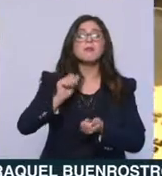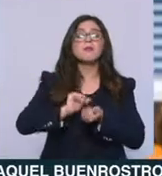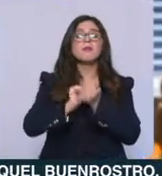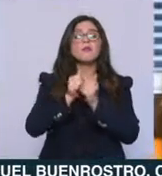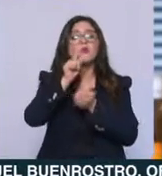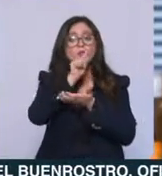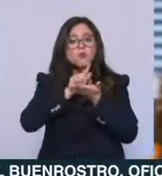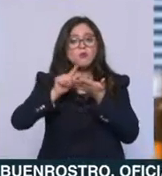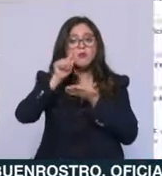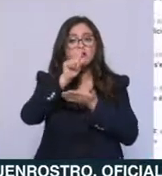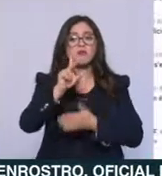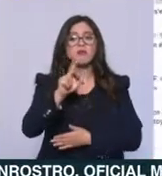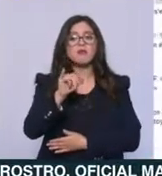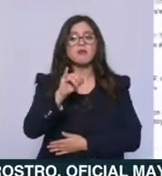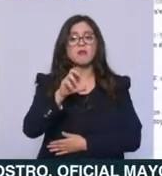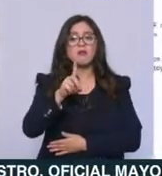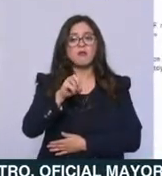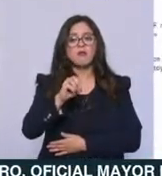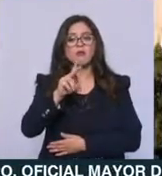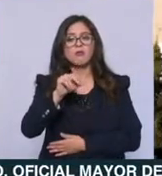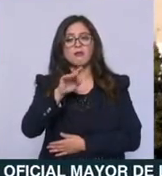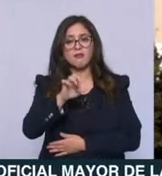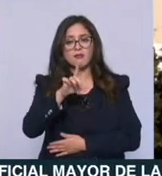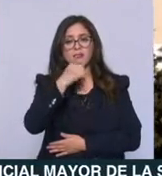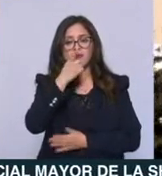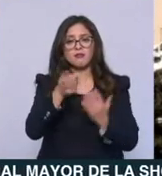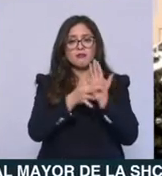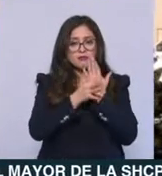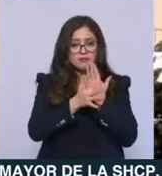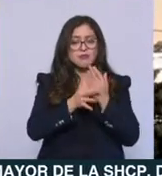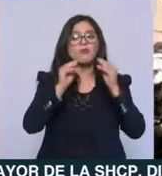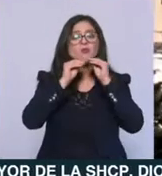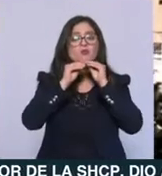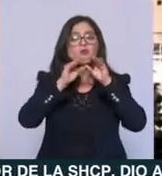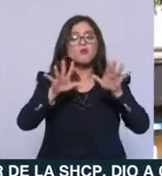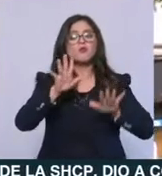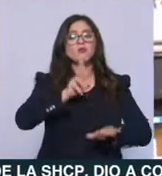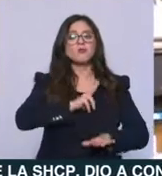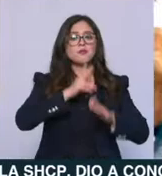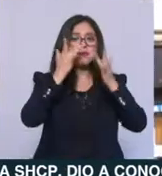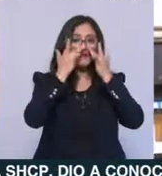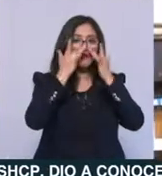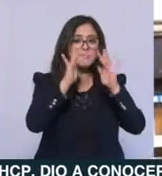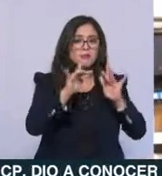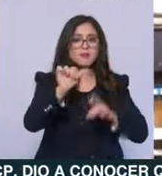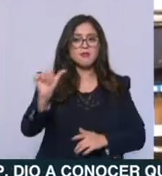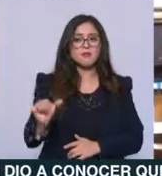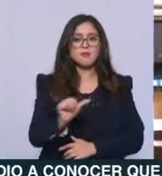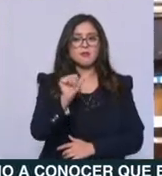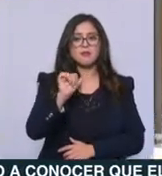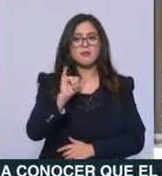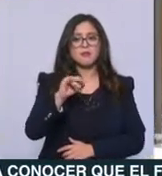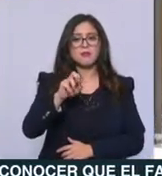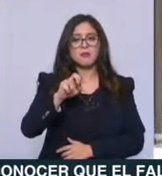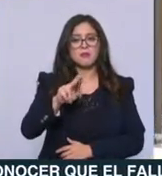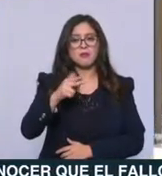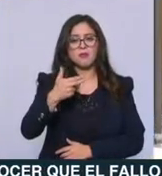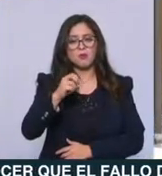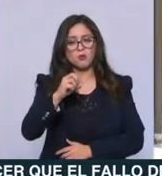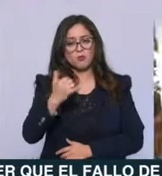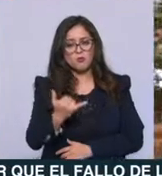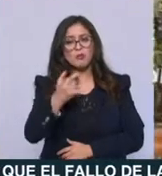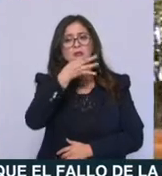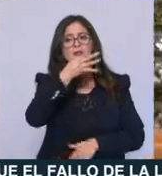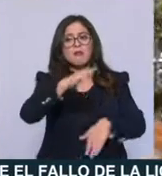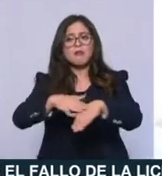de Twitter de Ricardo Rafael, en la que indicó: comunico oficialmente mi renuncia a @imeroy, como un llamado de atención